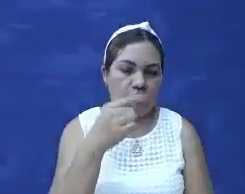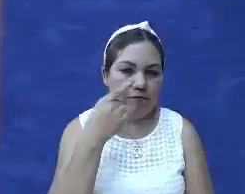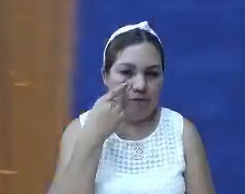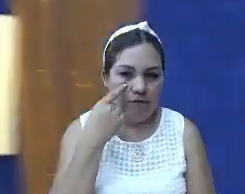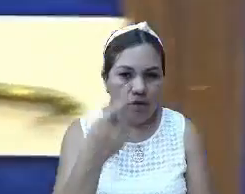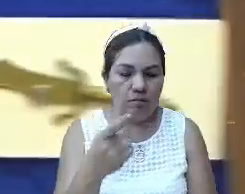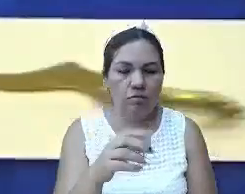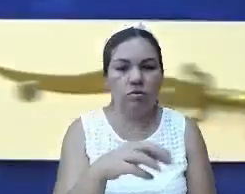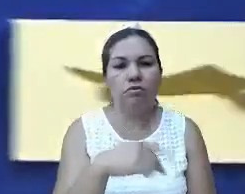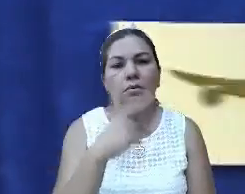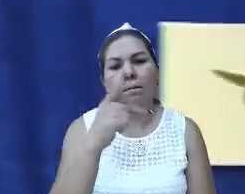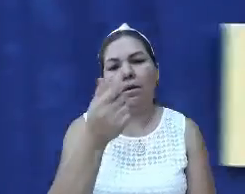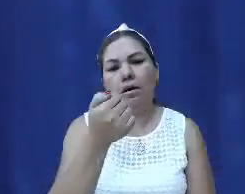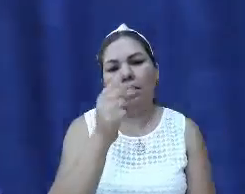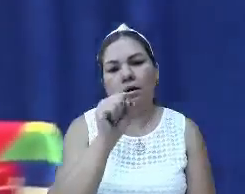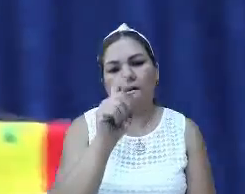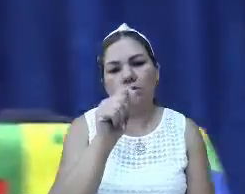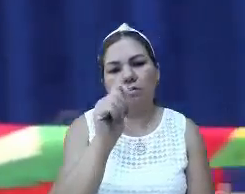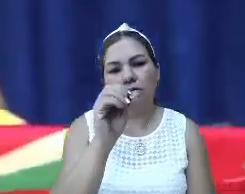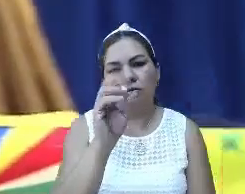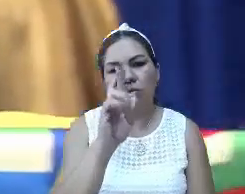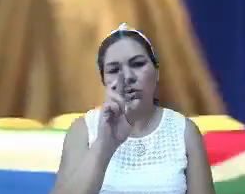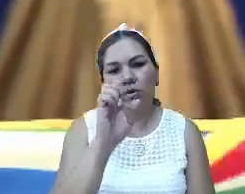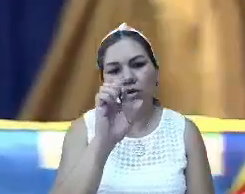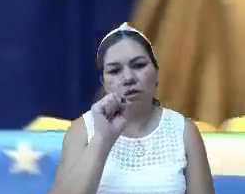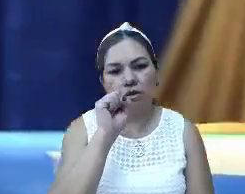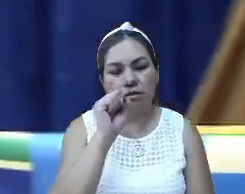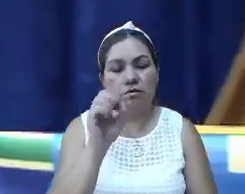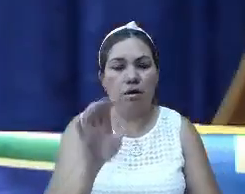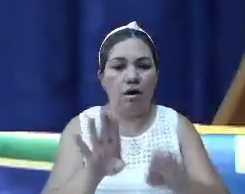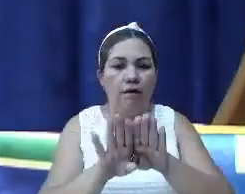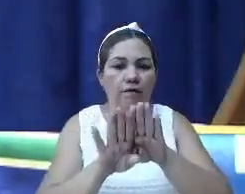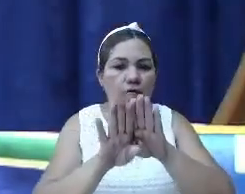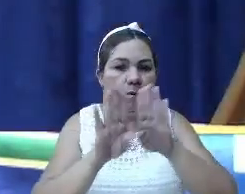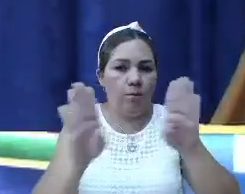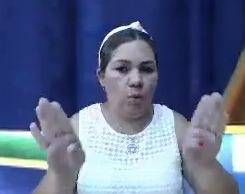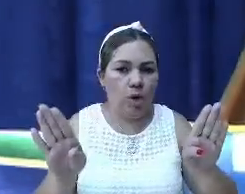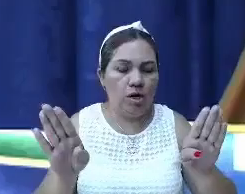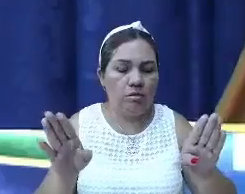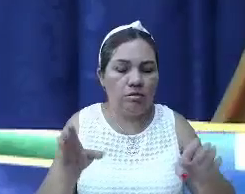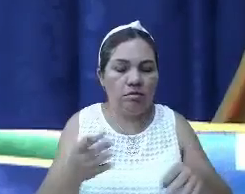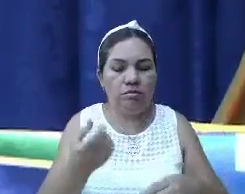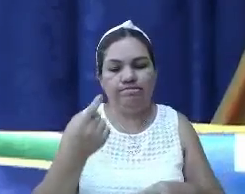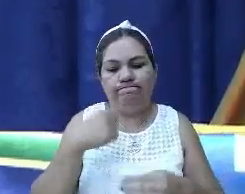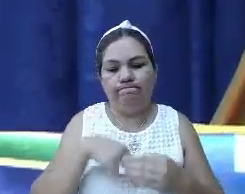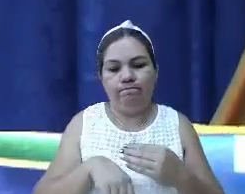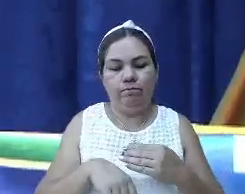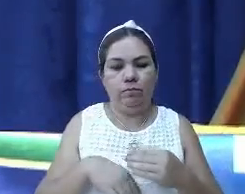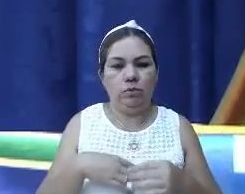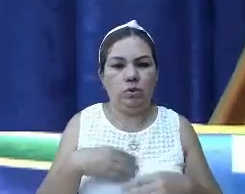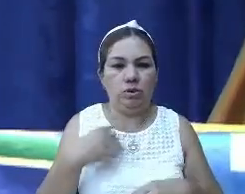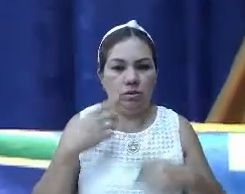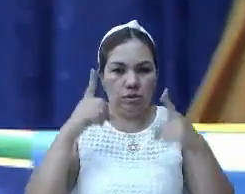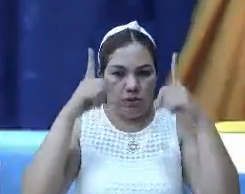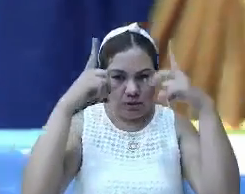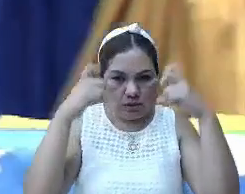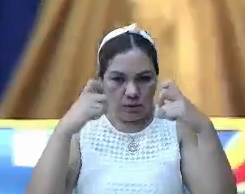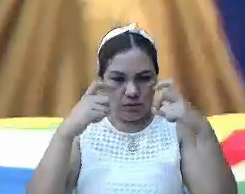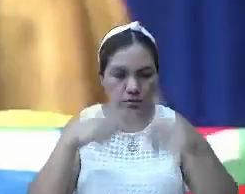siervos, sierva de Dios, que le abrieron una puerta al enemigo, le entró la depresión y se suicidaron.